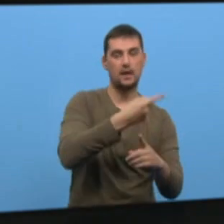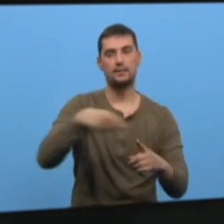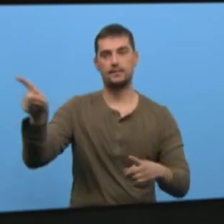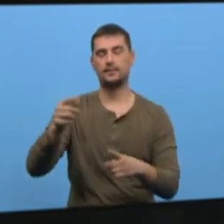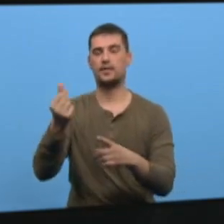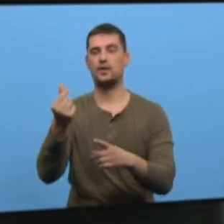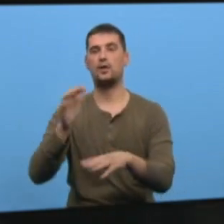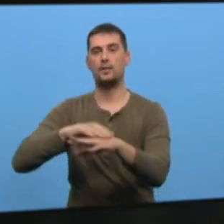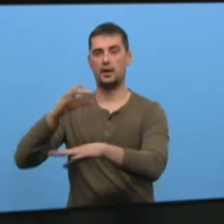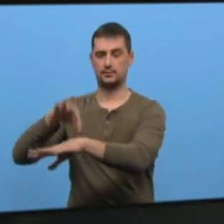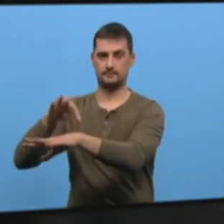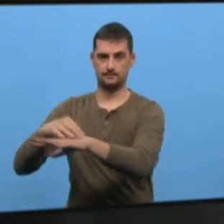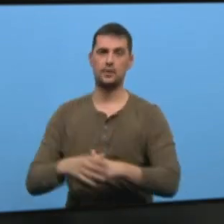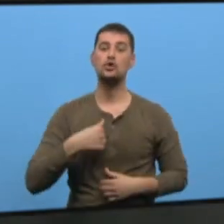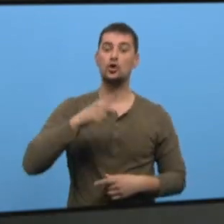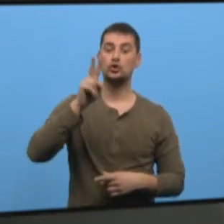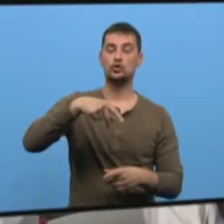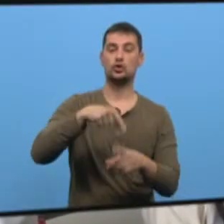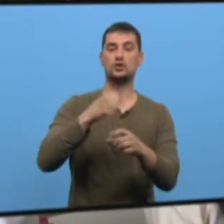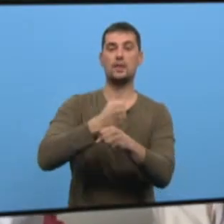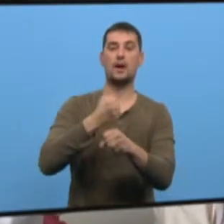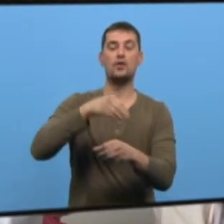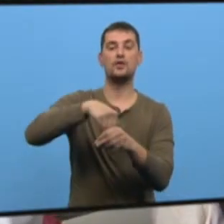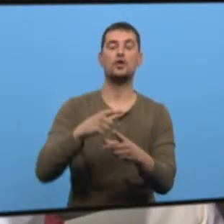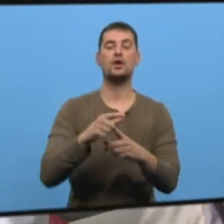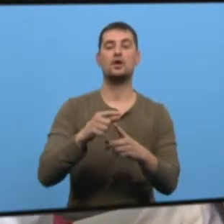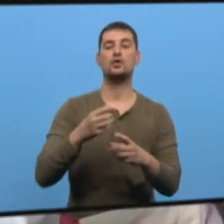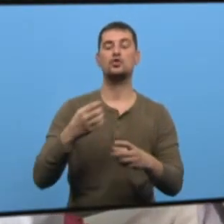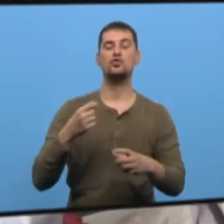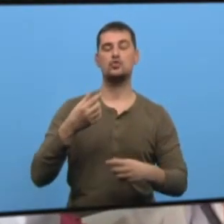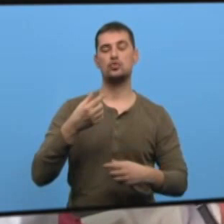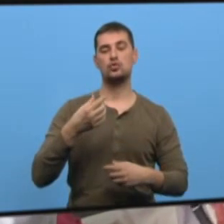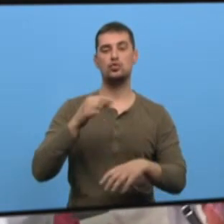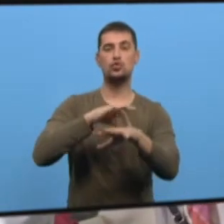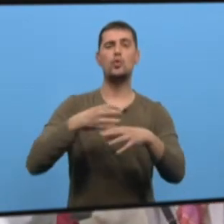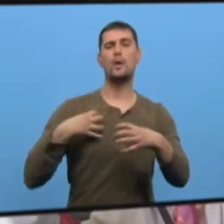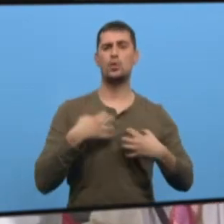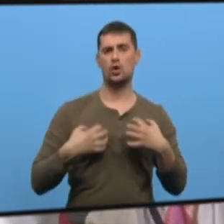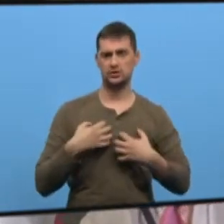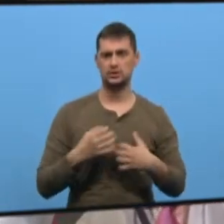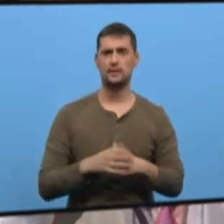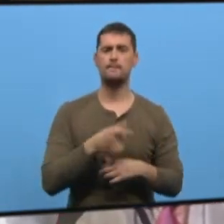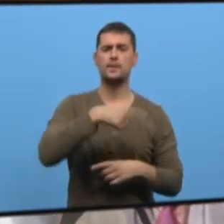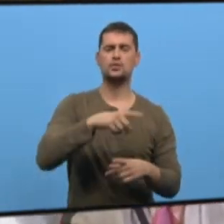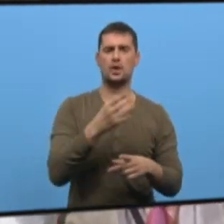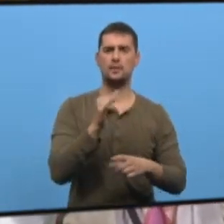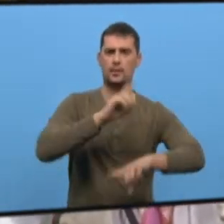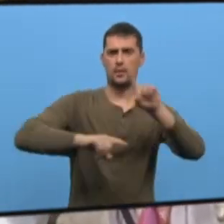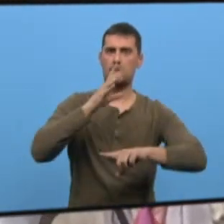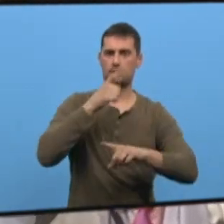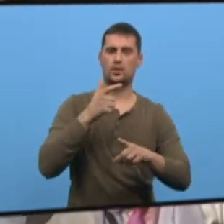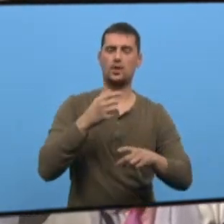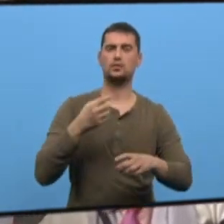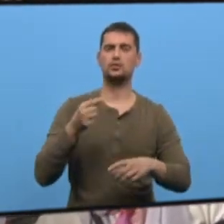unidad de tuberculosis de este hospital que además precisamente tenemos mucho problema con que tenemos un programa específico porque la